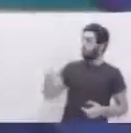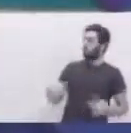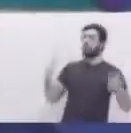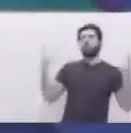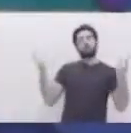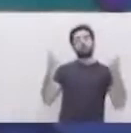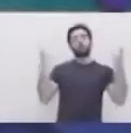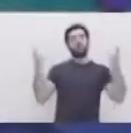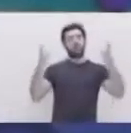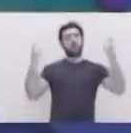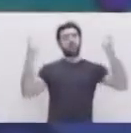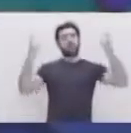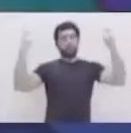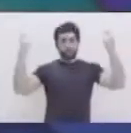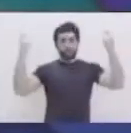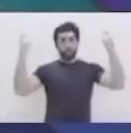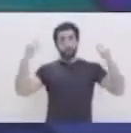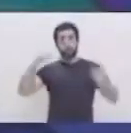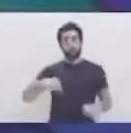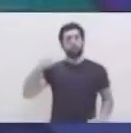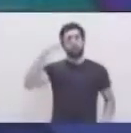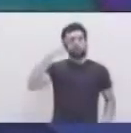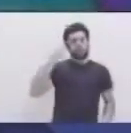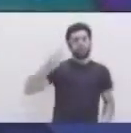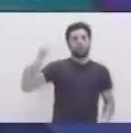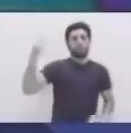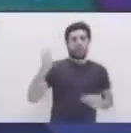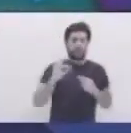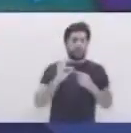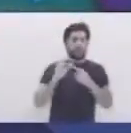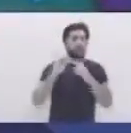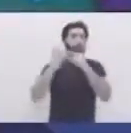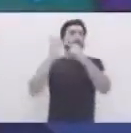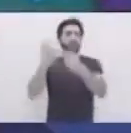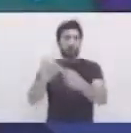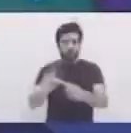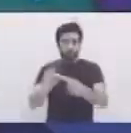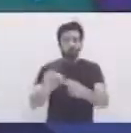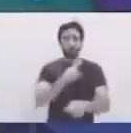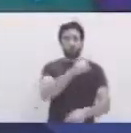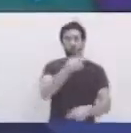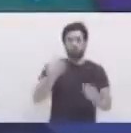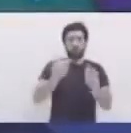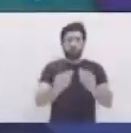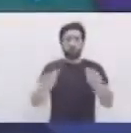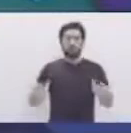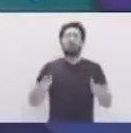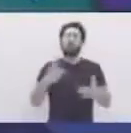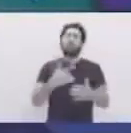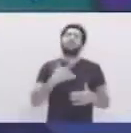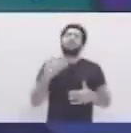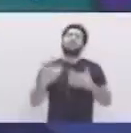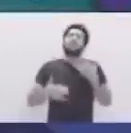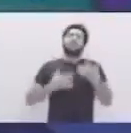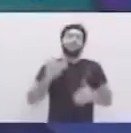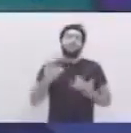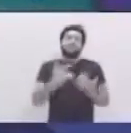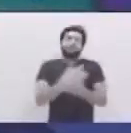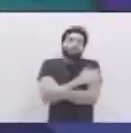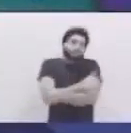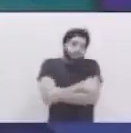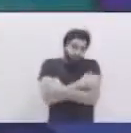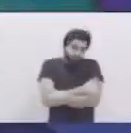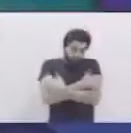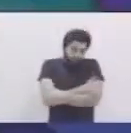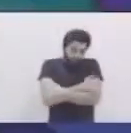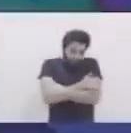celebrando. Es una ocasión súper, súper especial. Para que ustedes allá en casa se sientan súper agasajados.